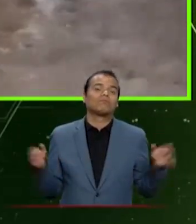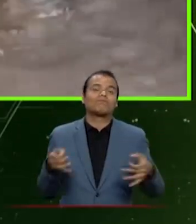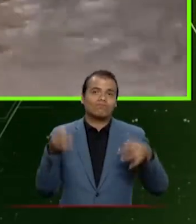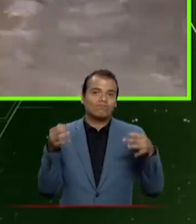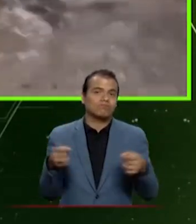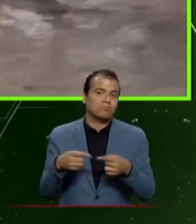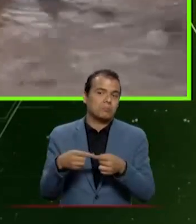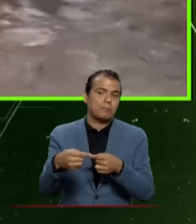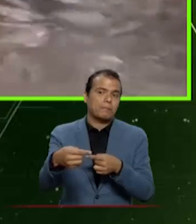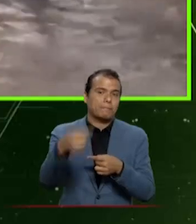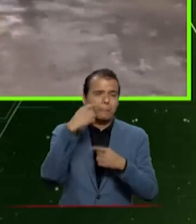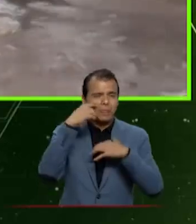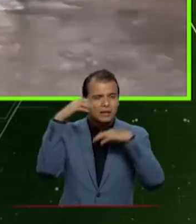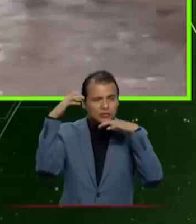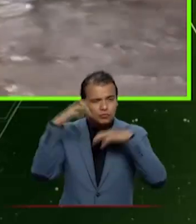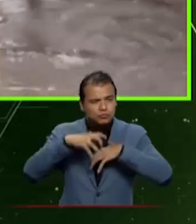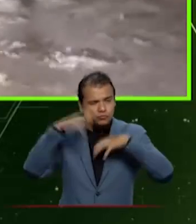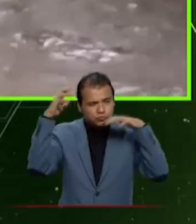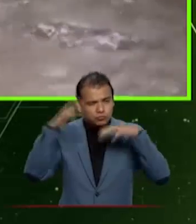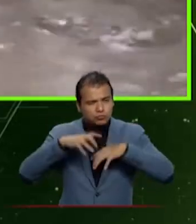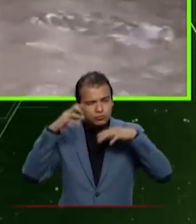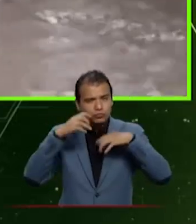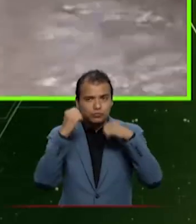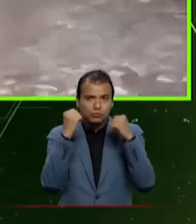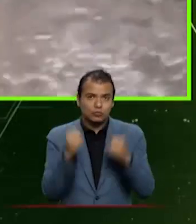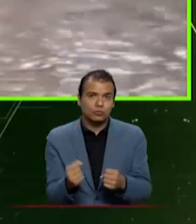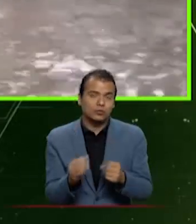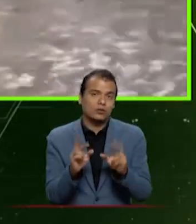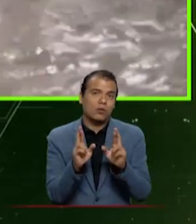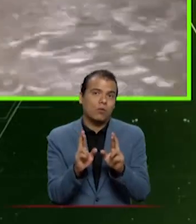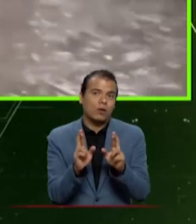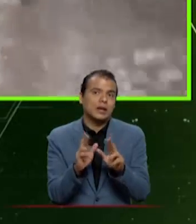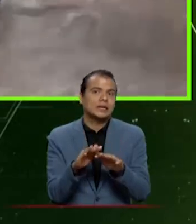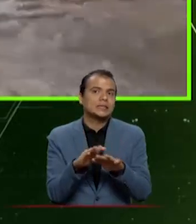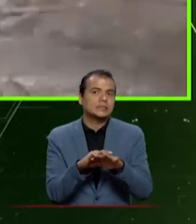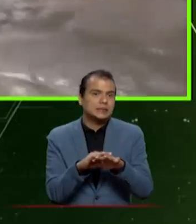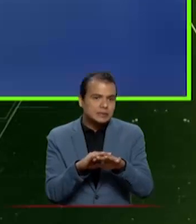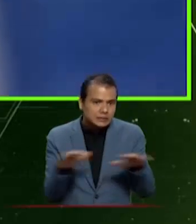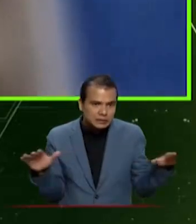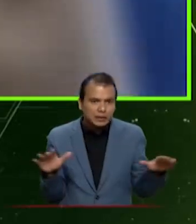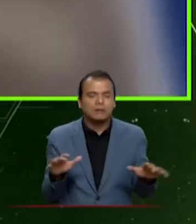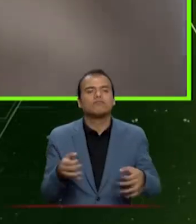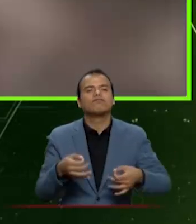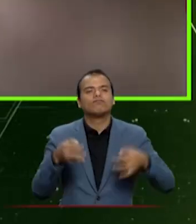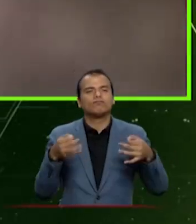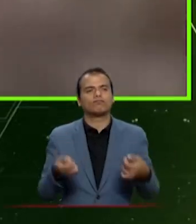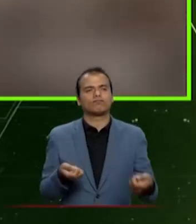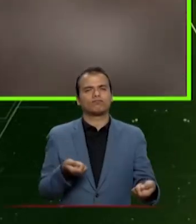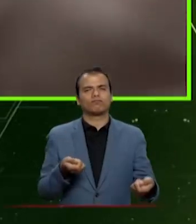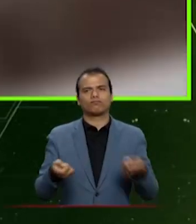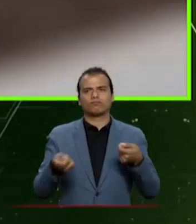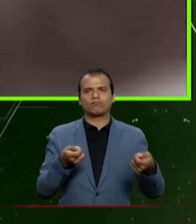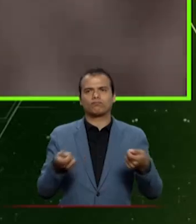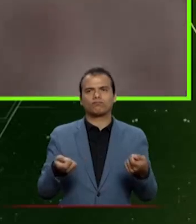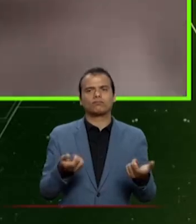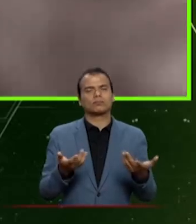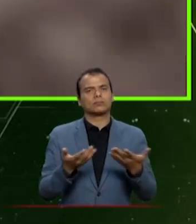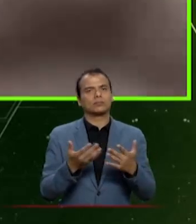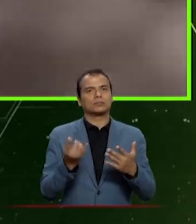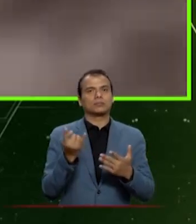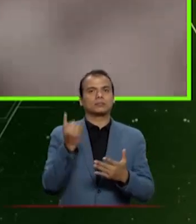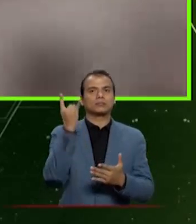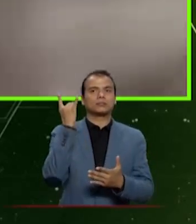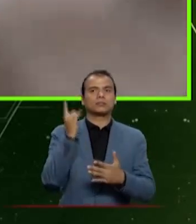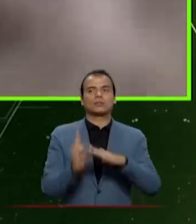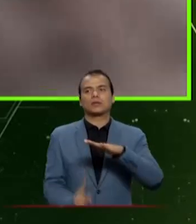precipitación y el llamado pues obviamente es a que podamos empezar a mitigar a prevenir y a tratar de gestionar temas de riesgo